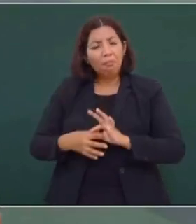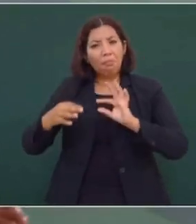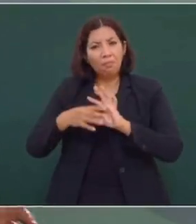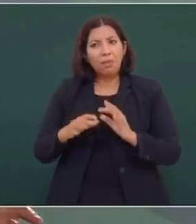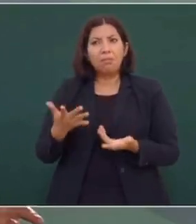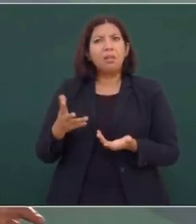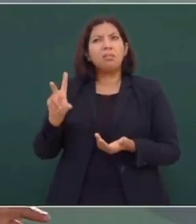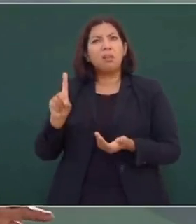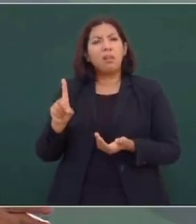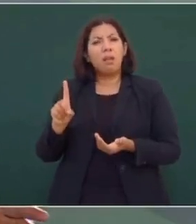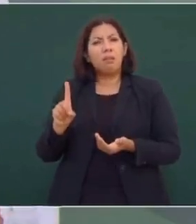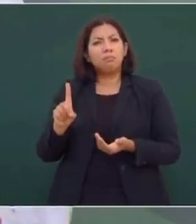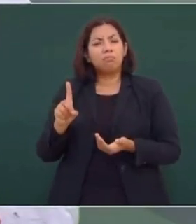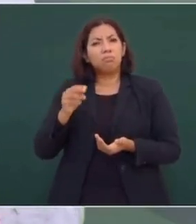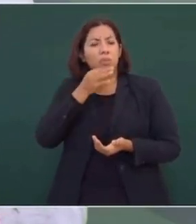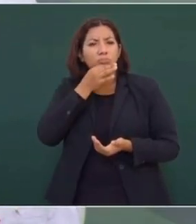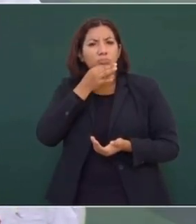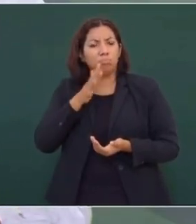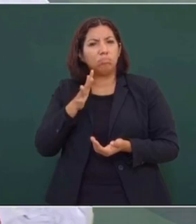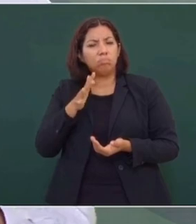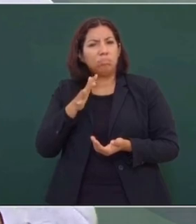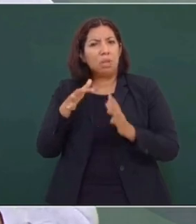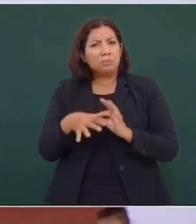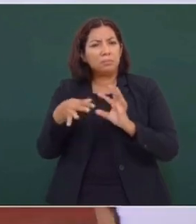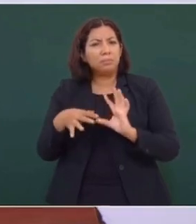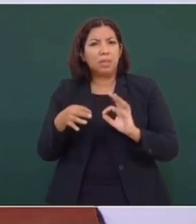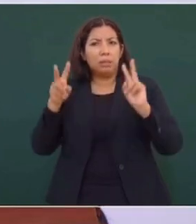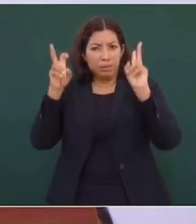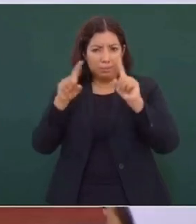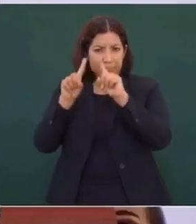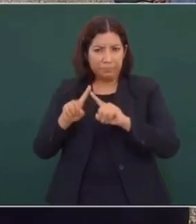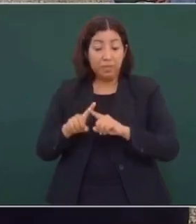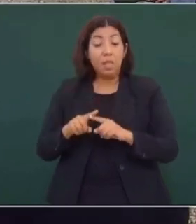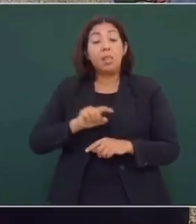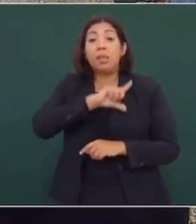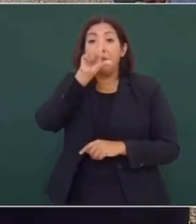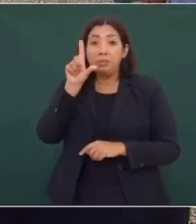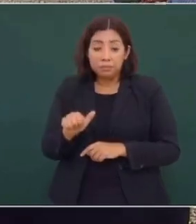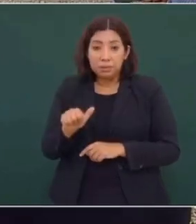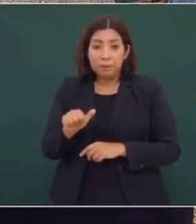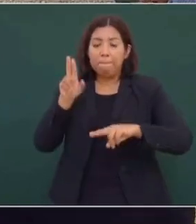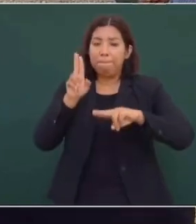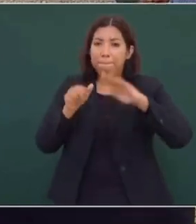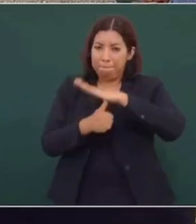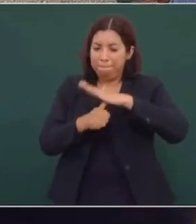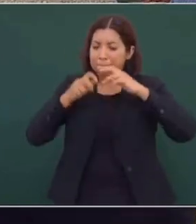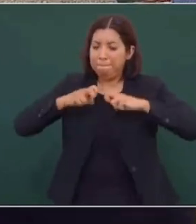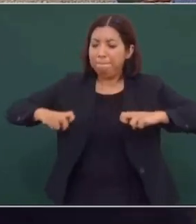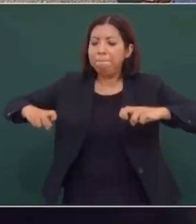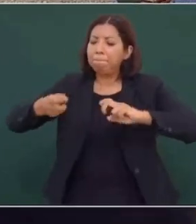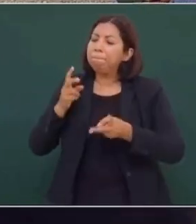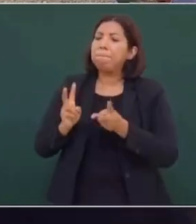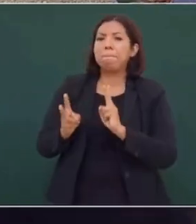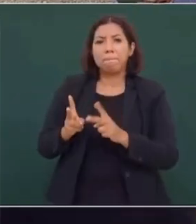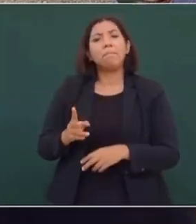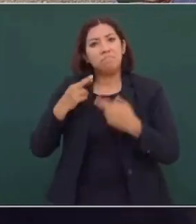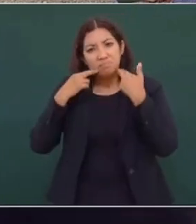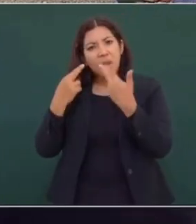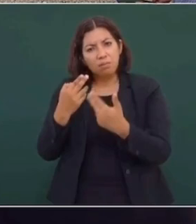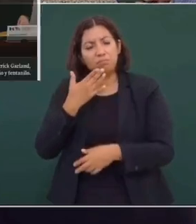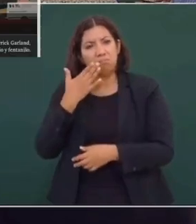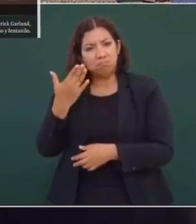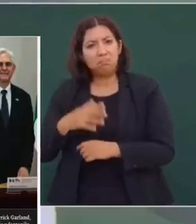como media hora. Y tratamos los temas en general y luego en las mesas se informó. Y fue una muy buena reunión, buen